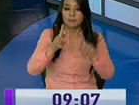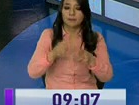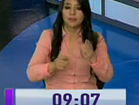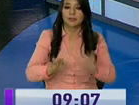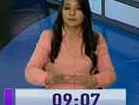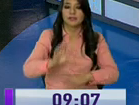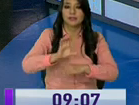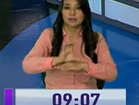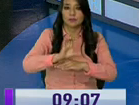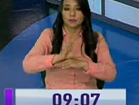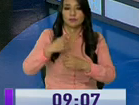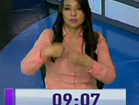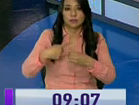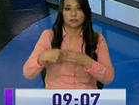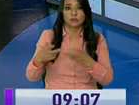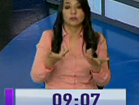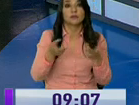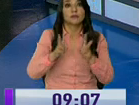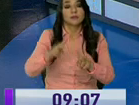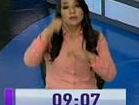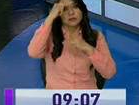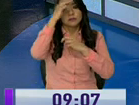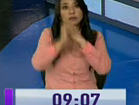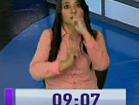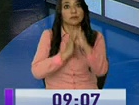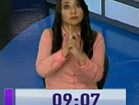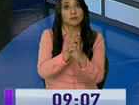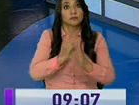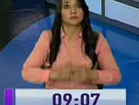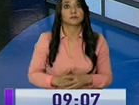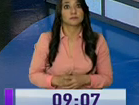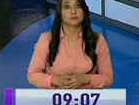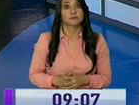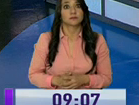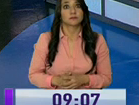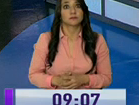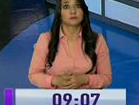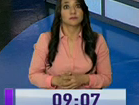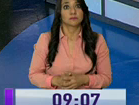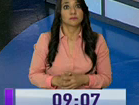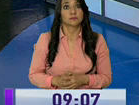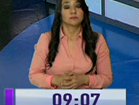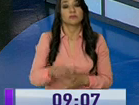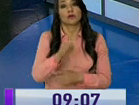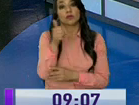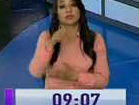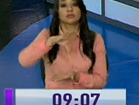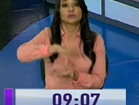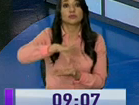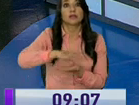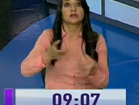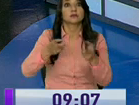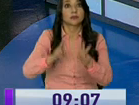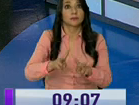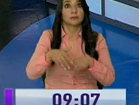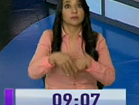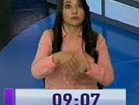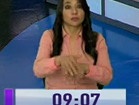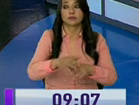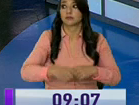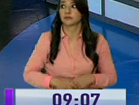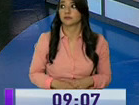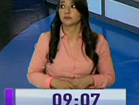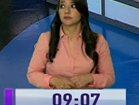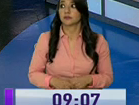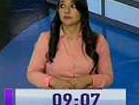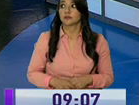nuestro país. Y nos vamos a revisar también noticias internacionales. Y también en otras ciudades hay también protestas. Bueno, allá